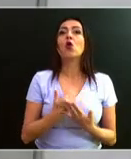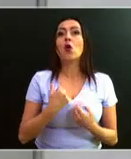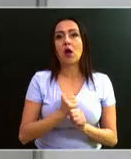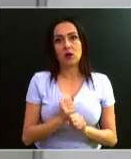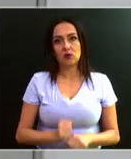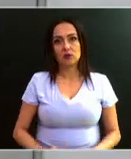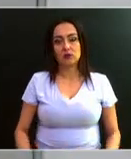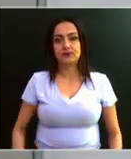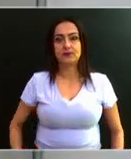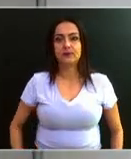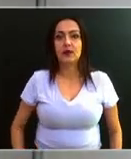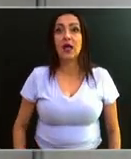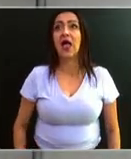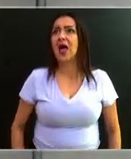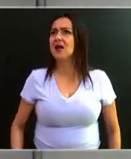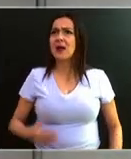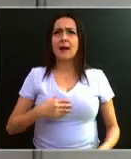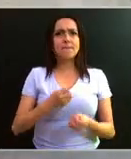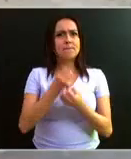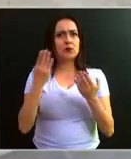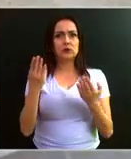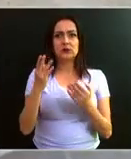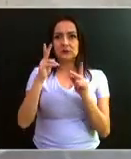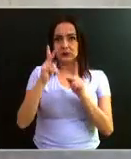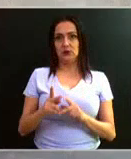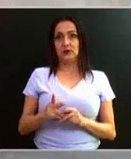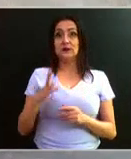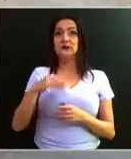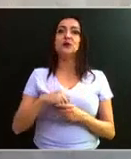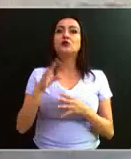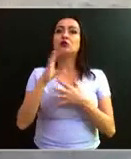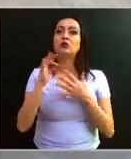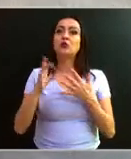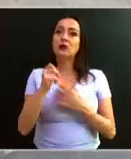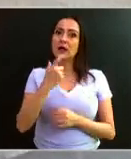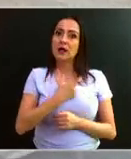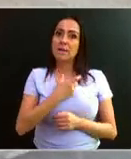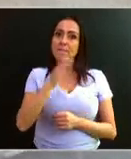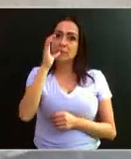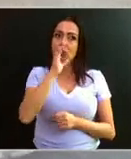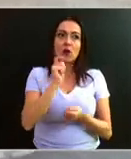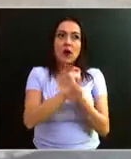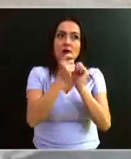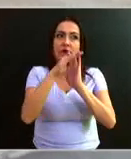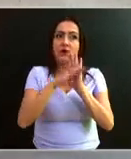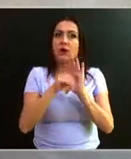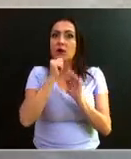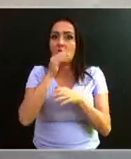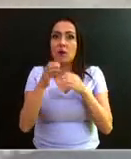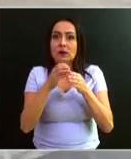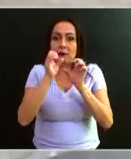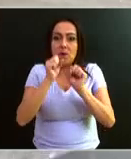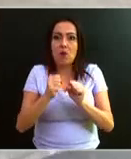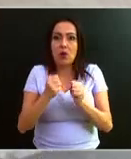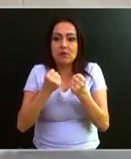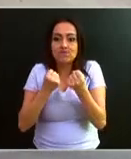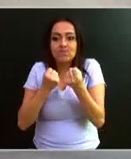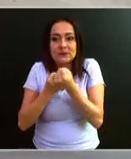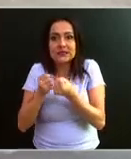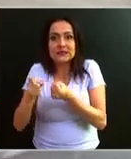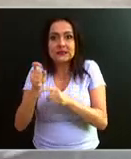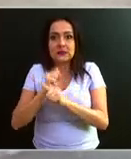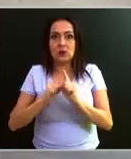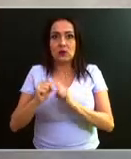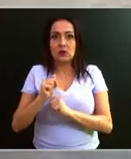hacerlo. Y estoy seguro que así un montón de gente. Dentro de las opciones del alcalde, buscaría una reforma donde comerciantes puedan apadrinar dicha